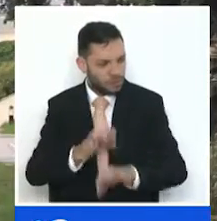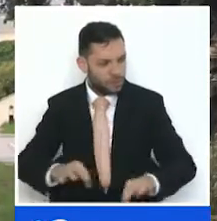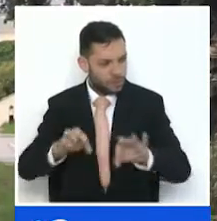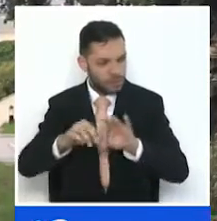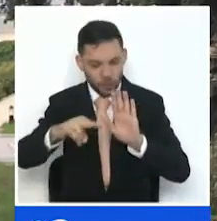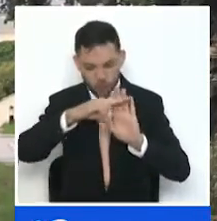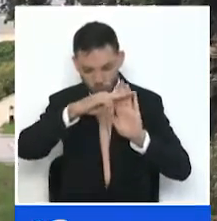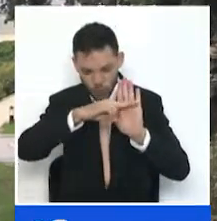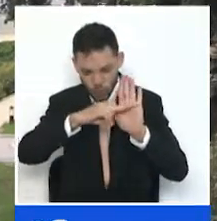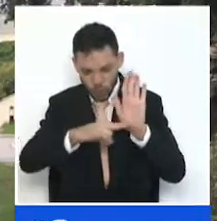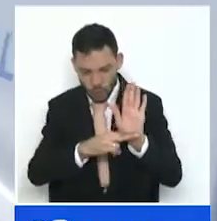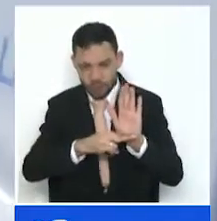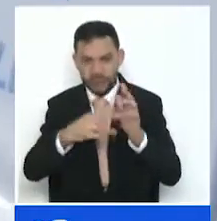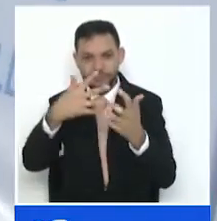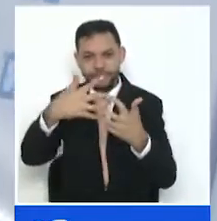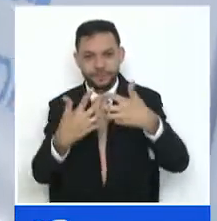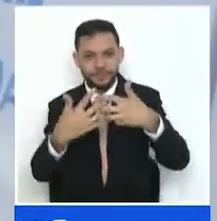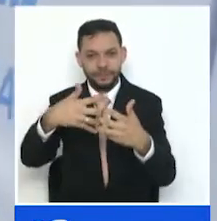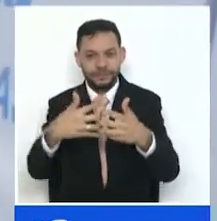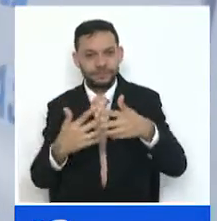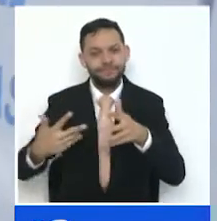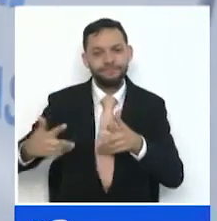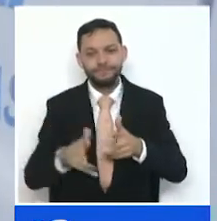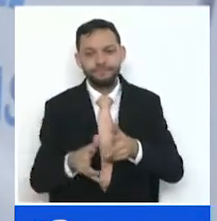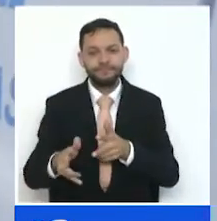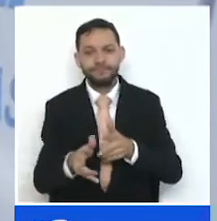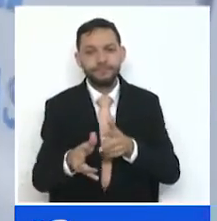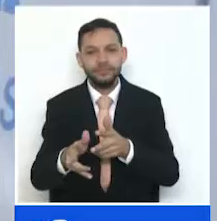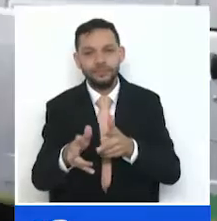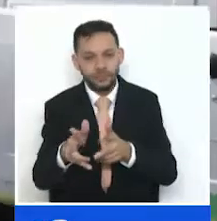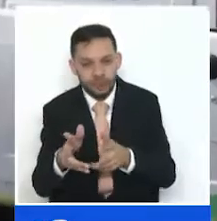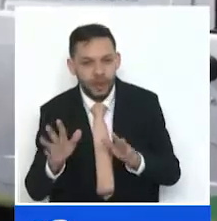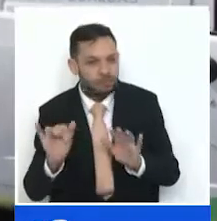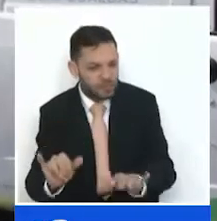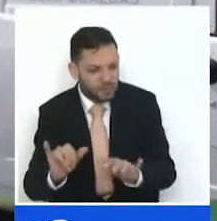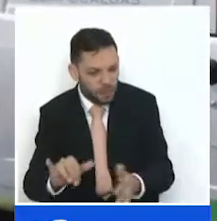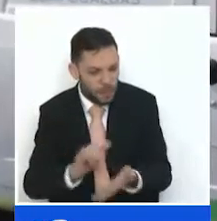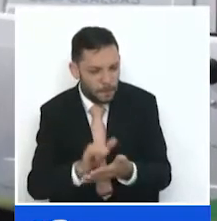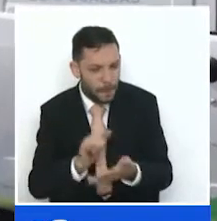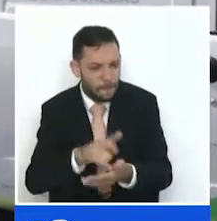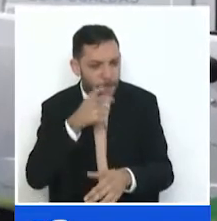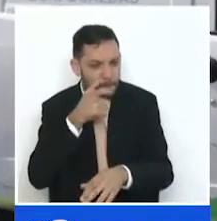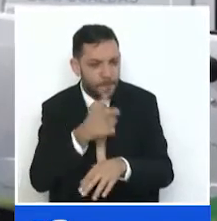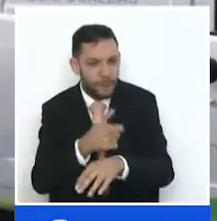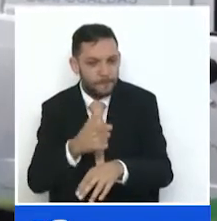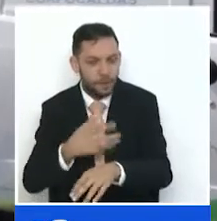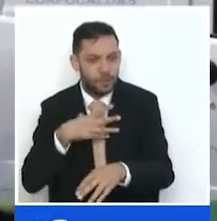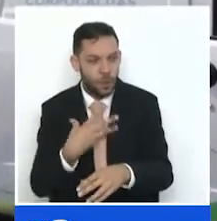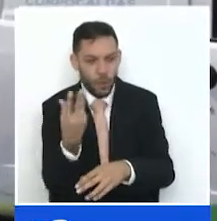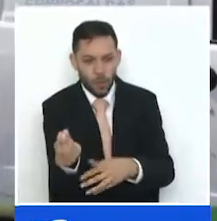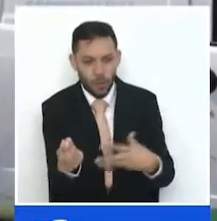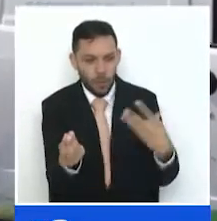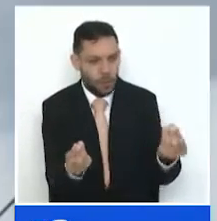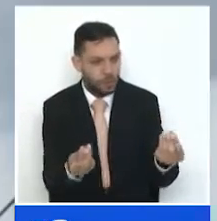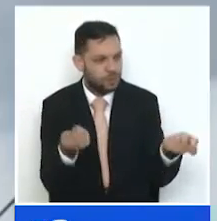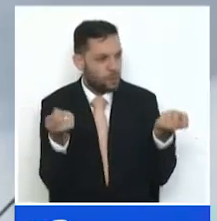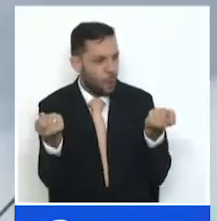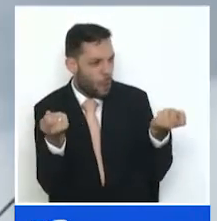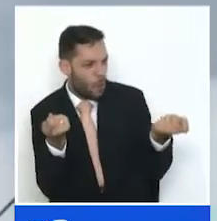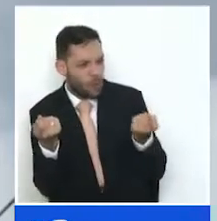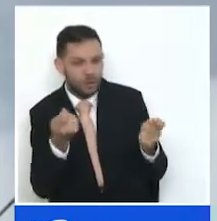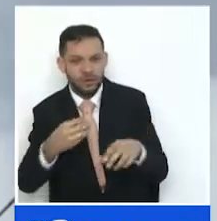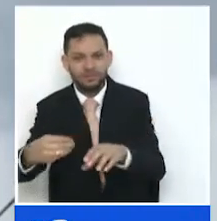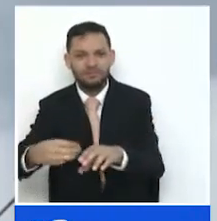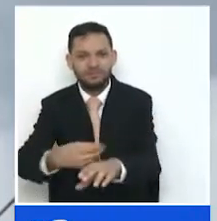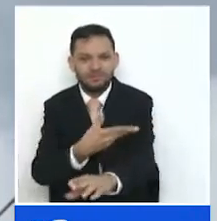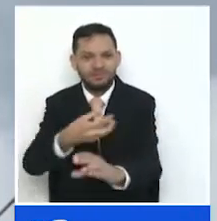de emisión del parque automotor que circula en la ciudad, Corpo Caldas realiza de manera periódica operativos de control de contaminación por fuentes